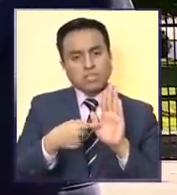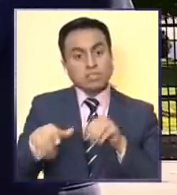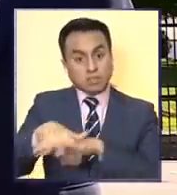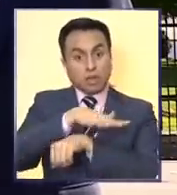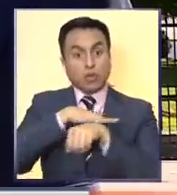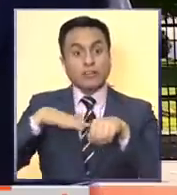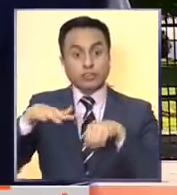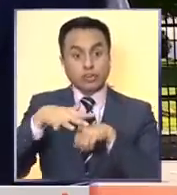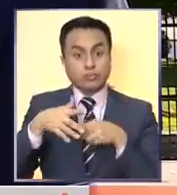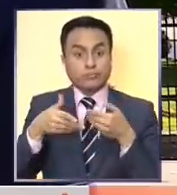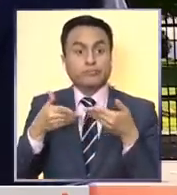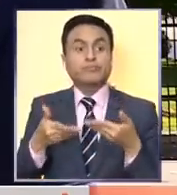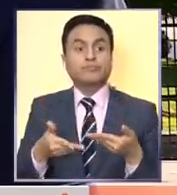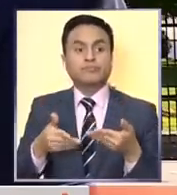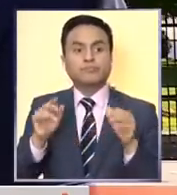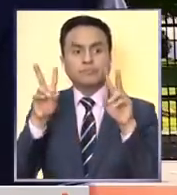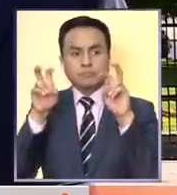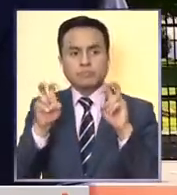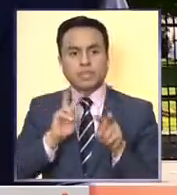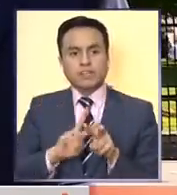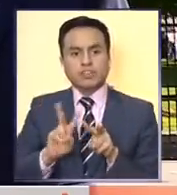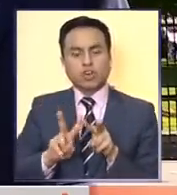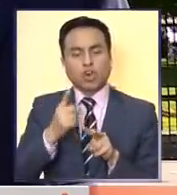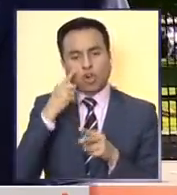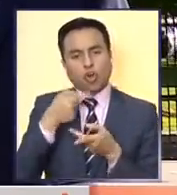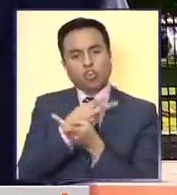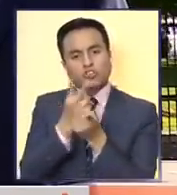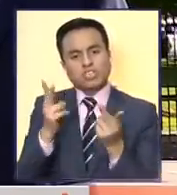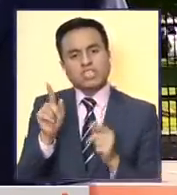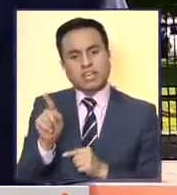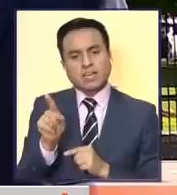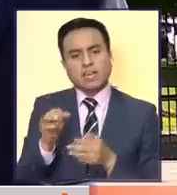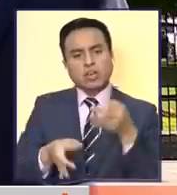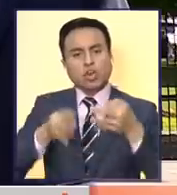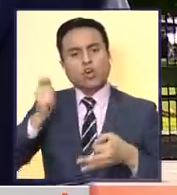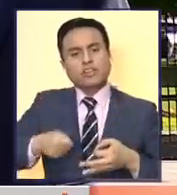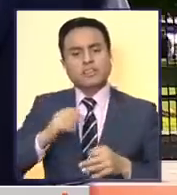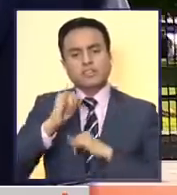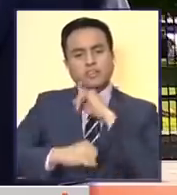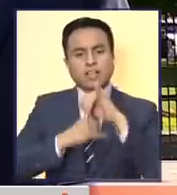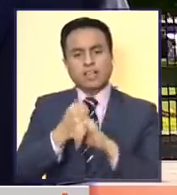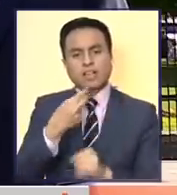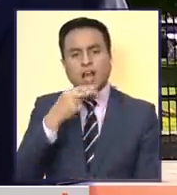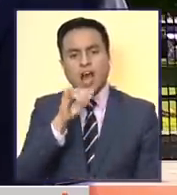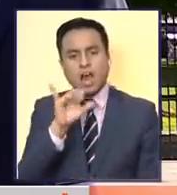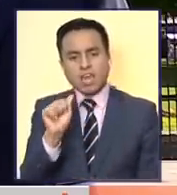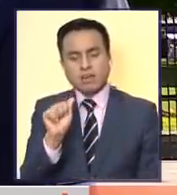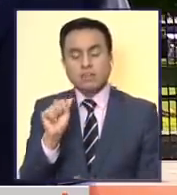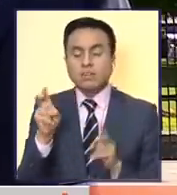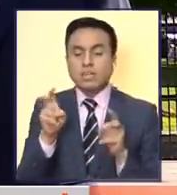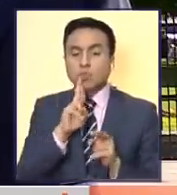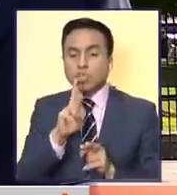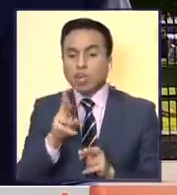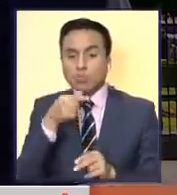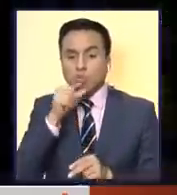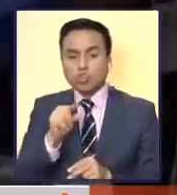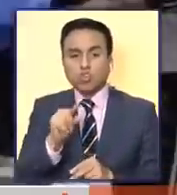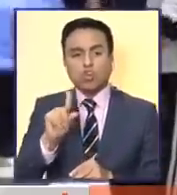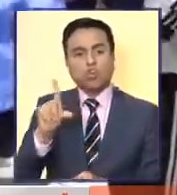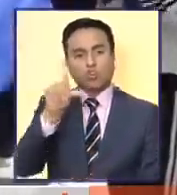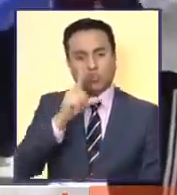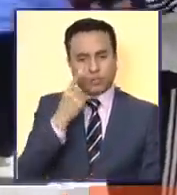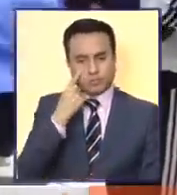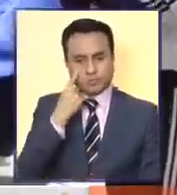situación de que está siendo conocida por la Corte Internacional de La Haya y que el resultado lo conoceremos el próximo